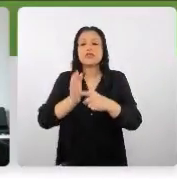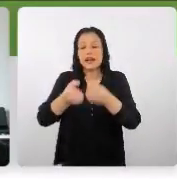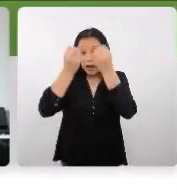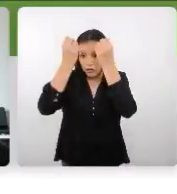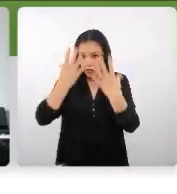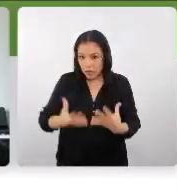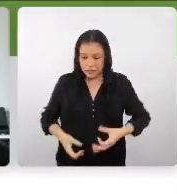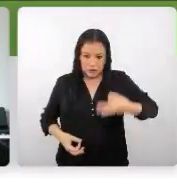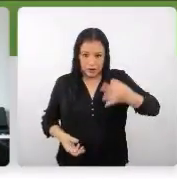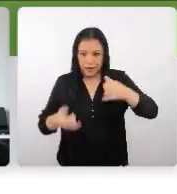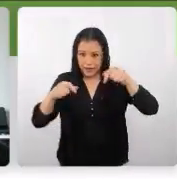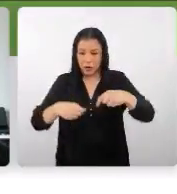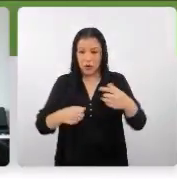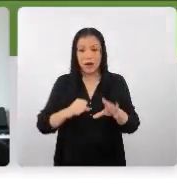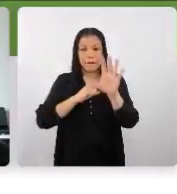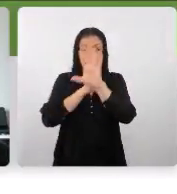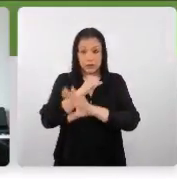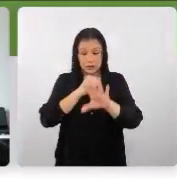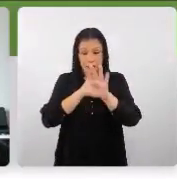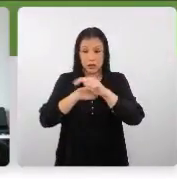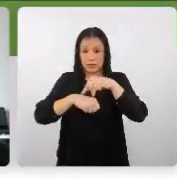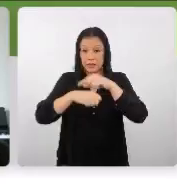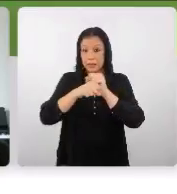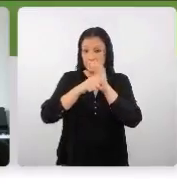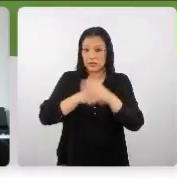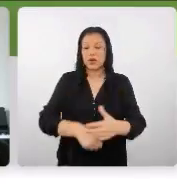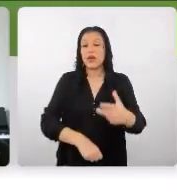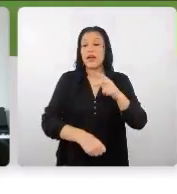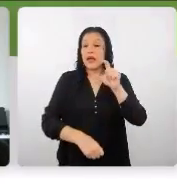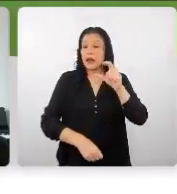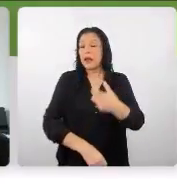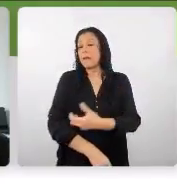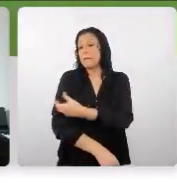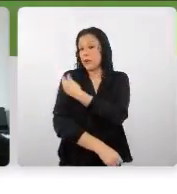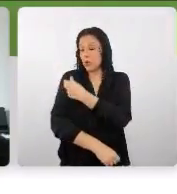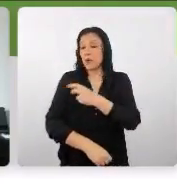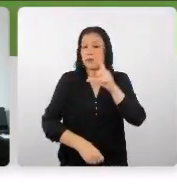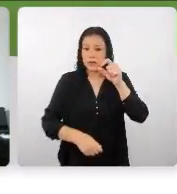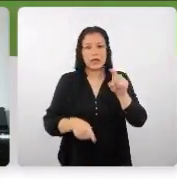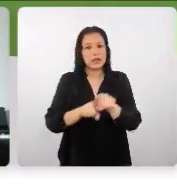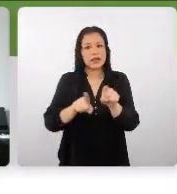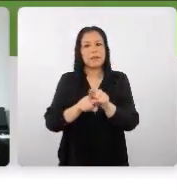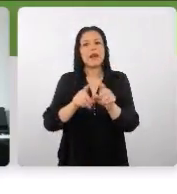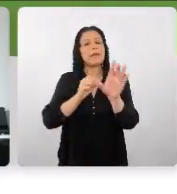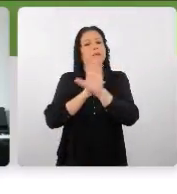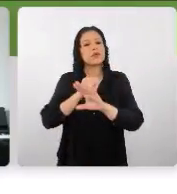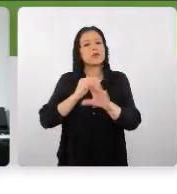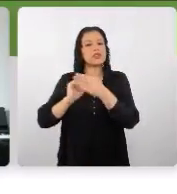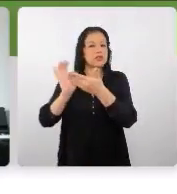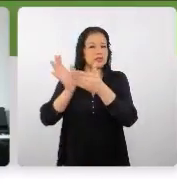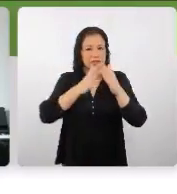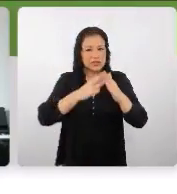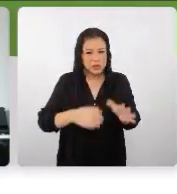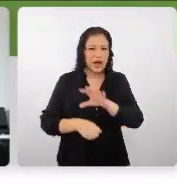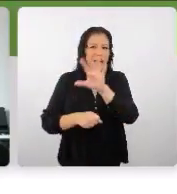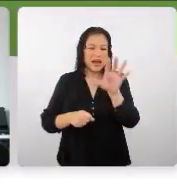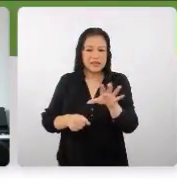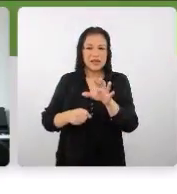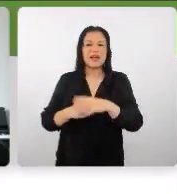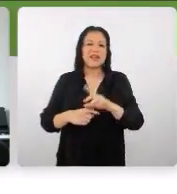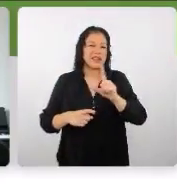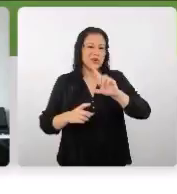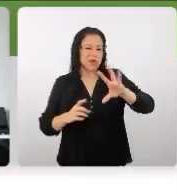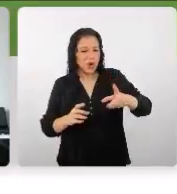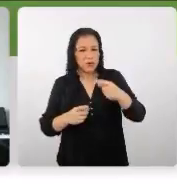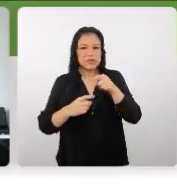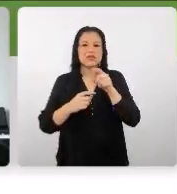el biocuidado en épocas de la pandemia, el índice de vacunación, como todos aquellos temas de seguridad ciudadana, son importantes mencionarlos